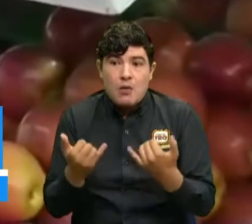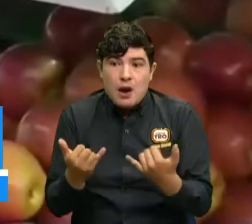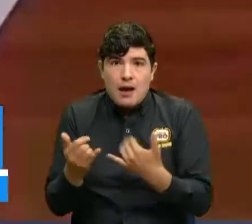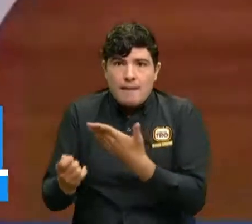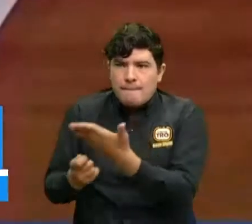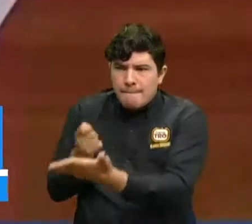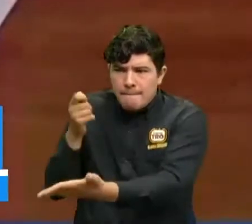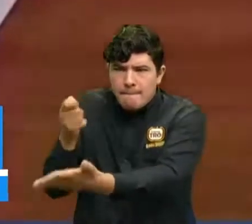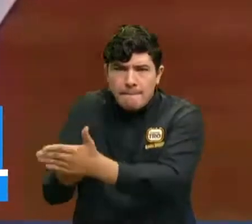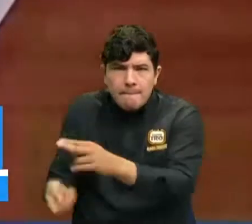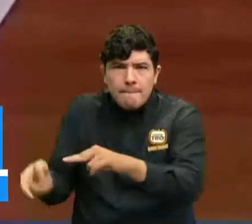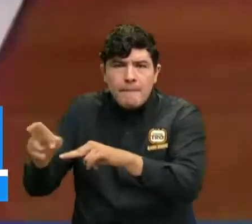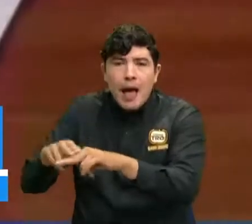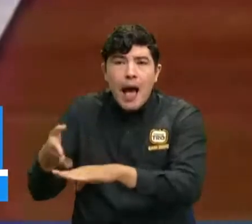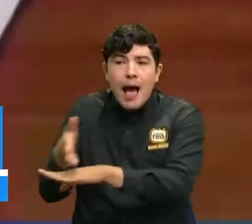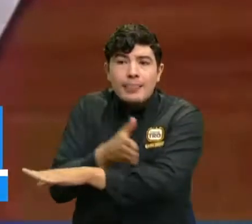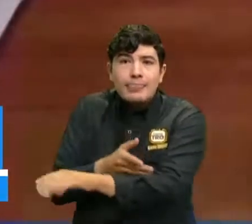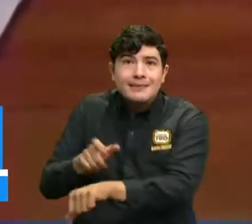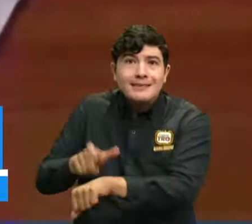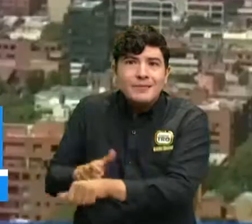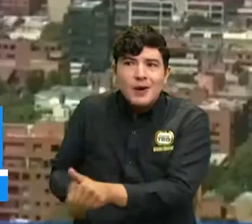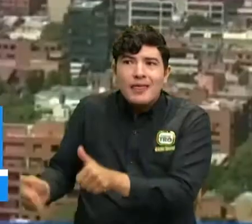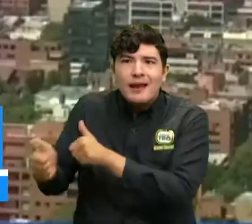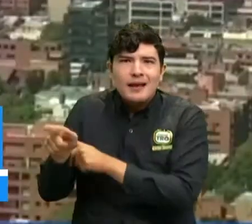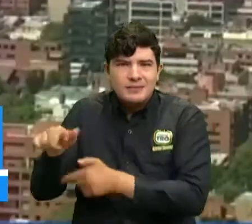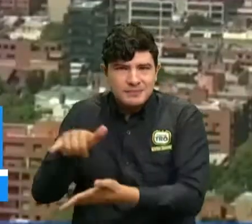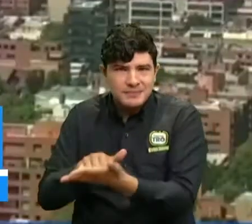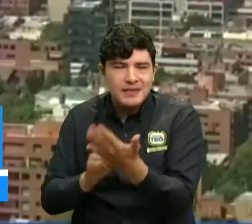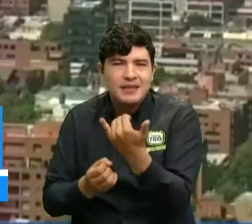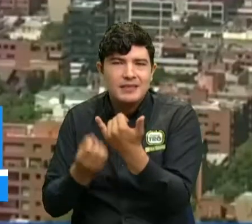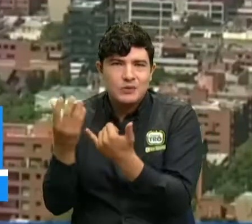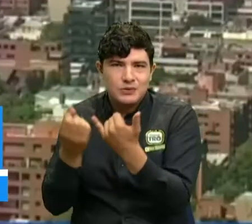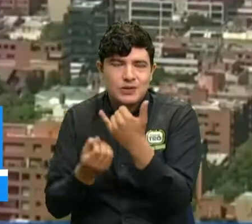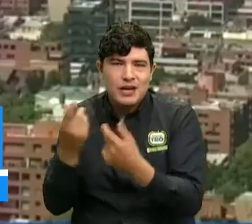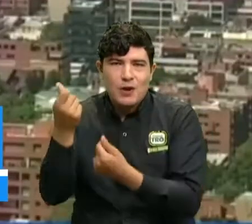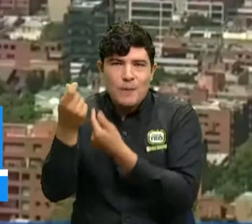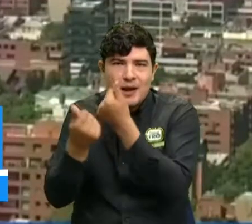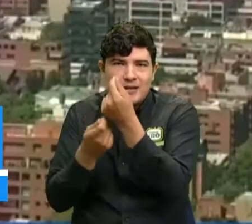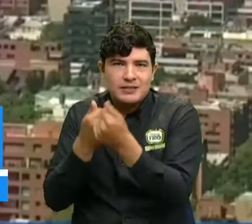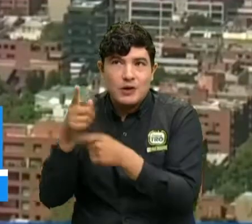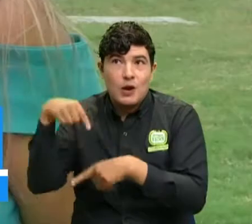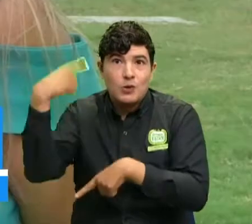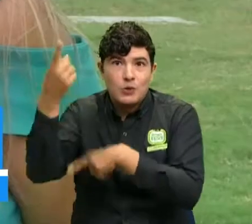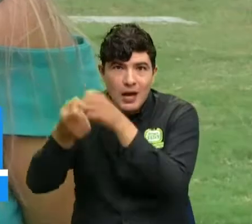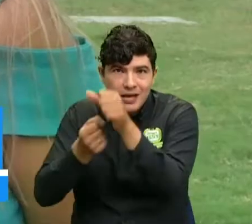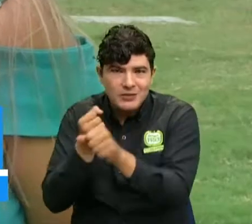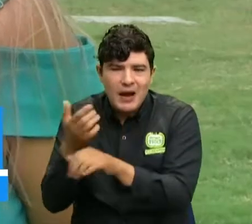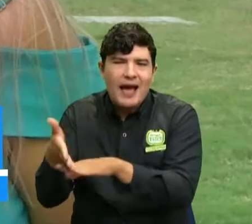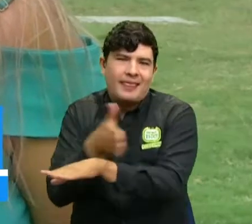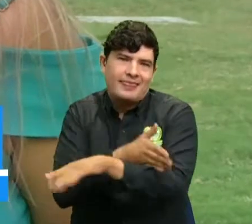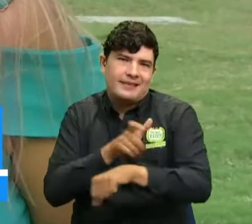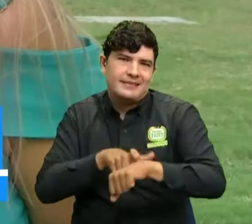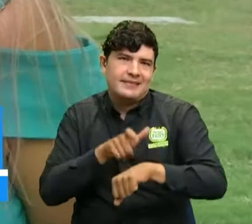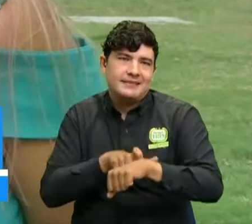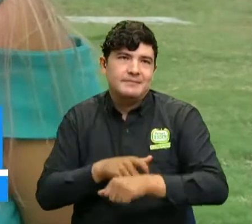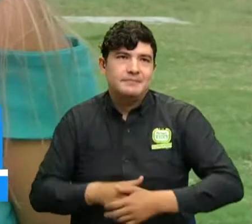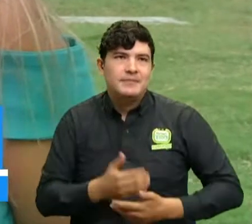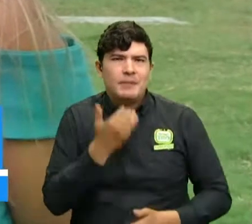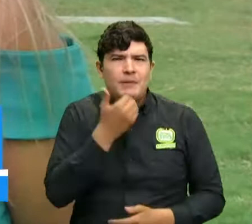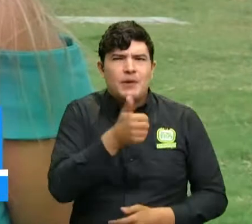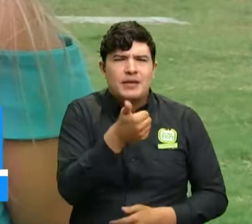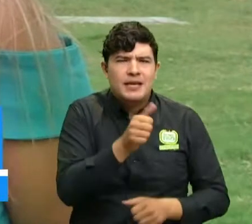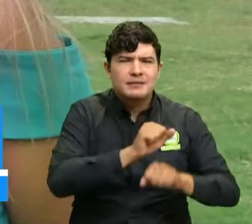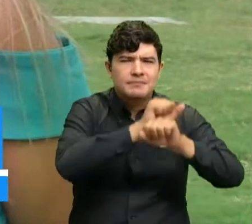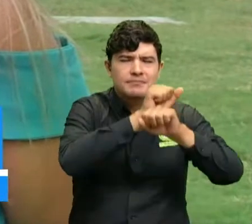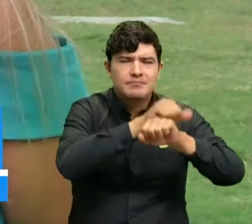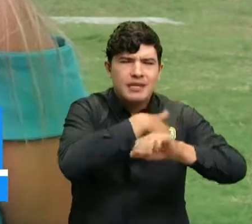que pagar por adelantado el impuesto de industria y comercio del año que viene. Eso para los que presentan más de 10 millones. Para los